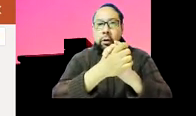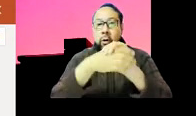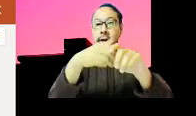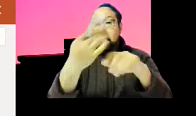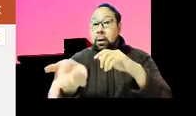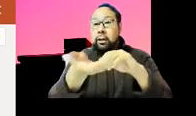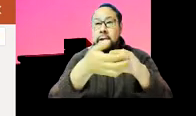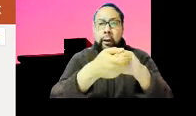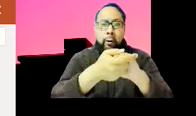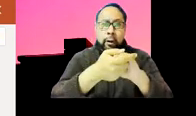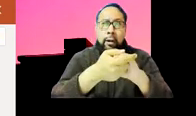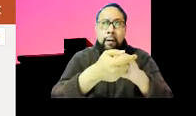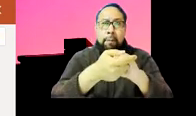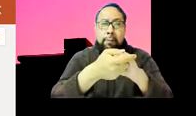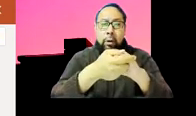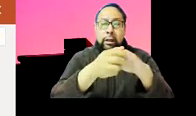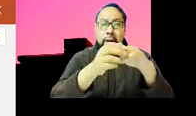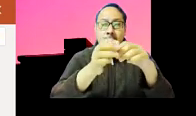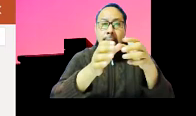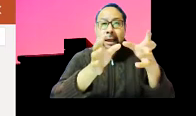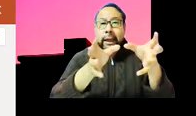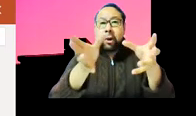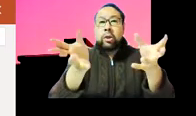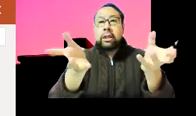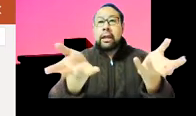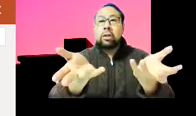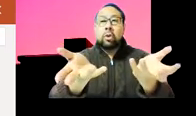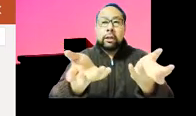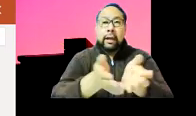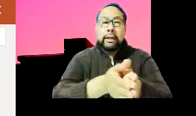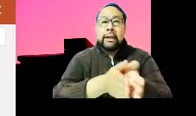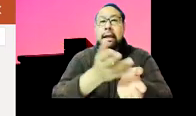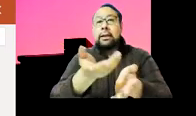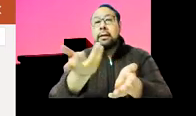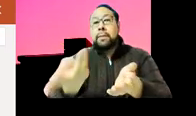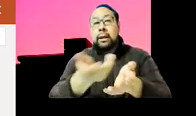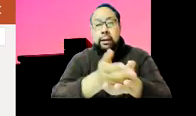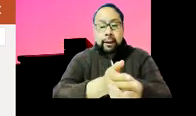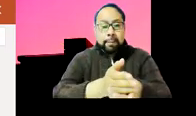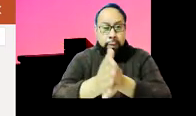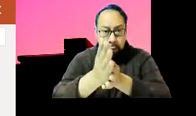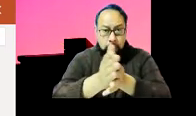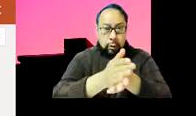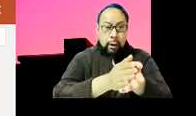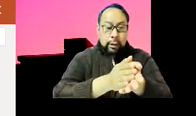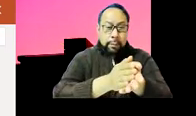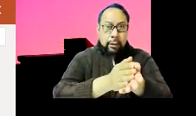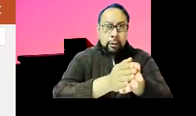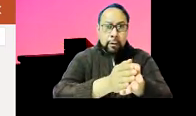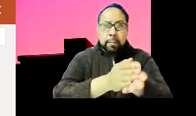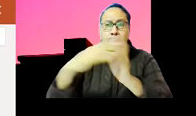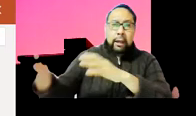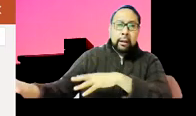estás haciendo o no está mal lo que te dijeron. Primero tienes que ver en qué contexto está y en qué disciplina está. Es por eso que hago